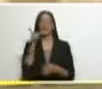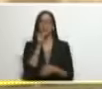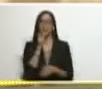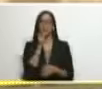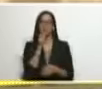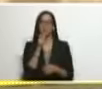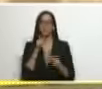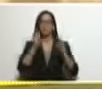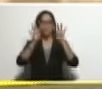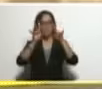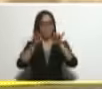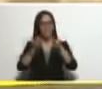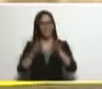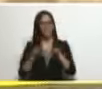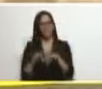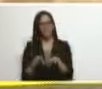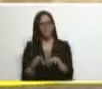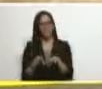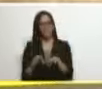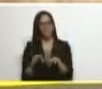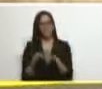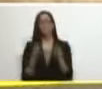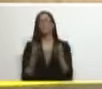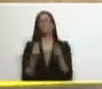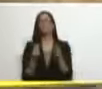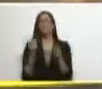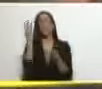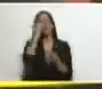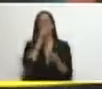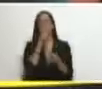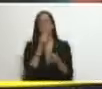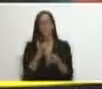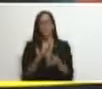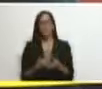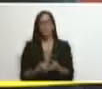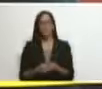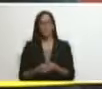texto muy hermoso él,